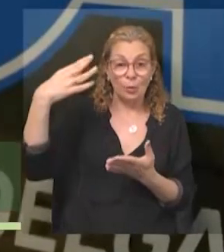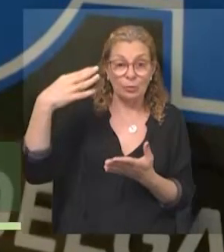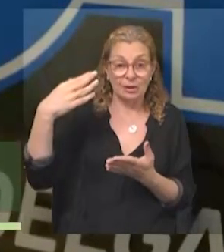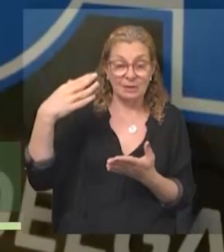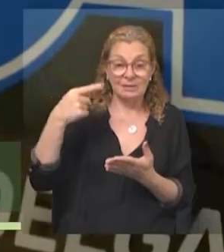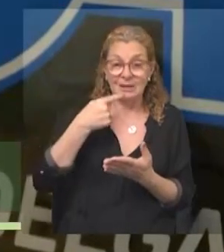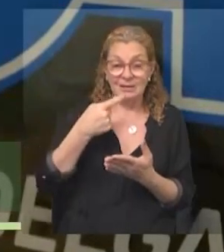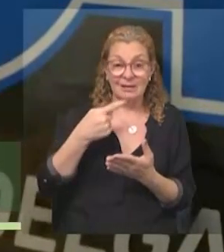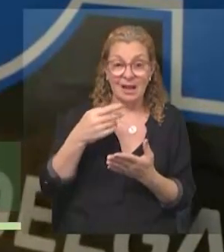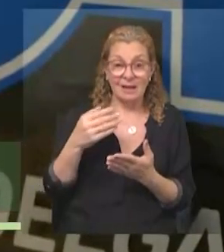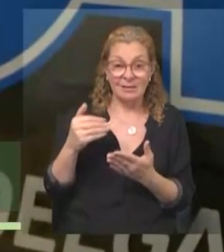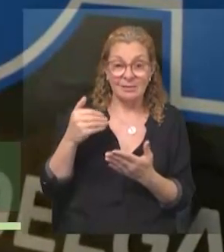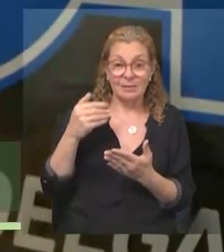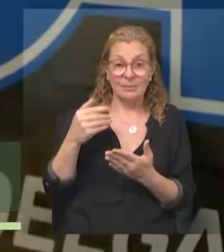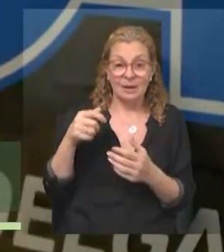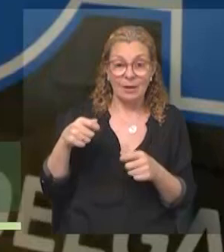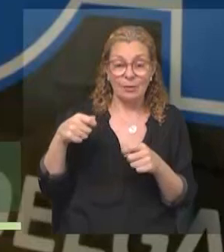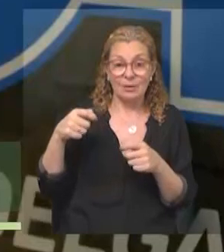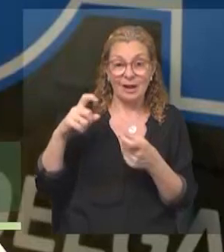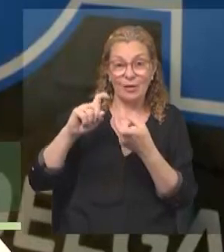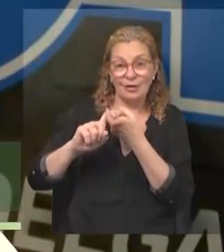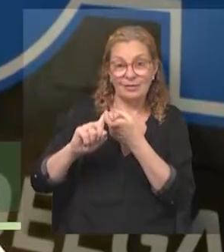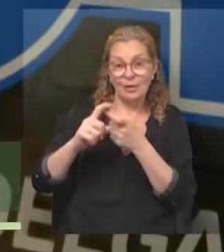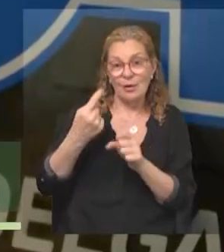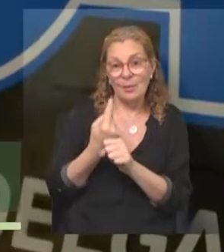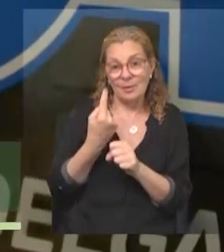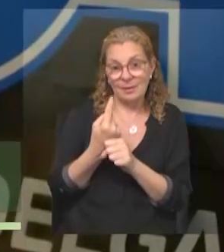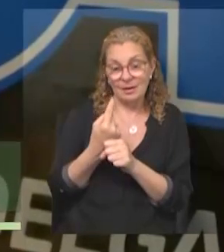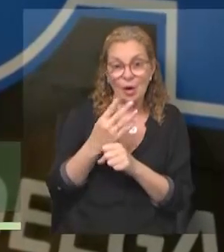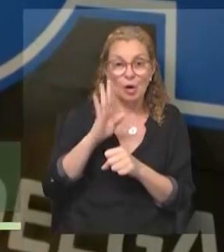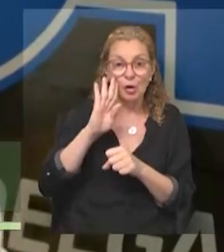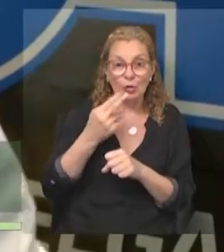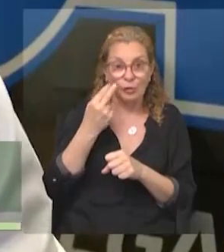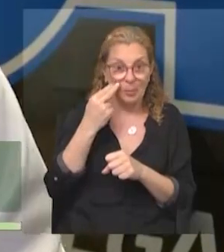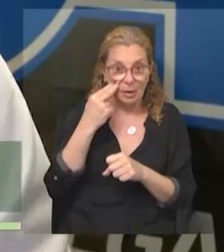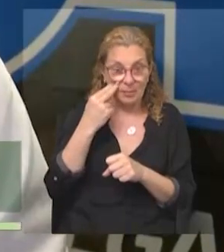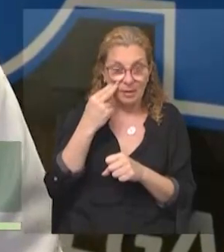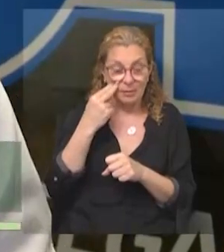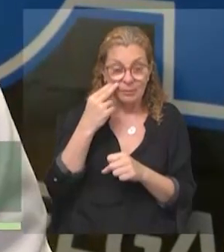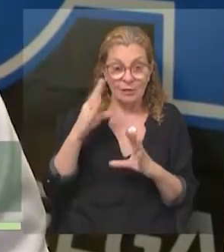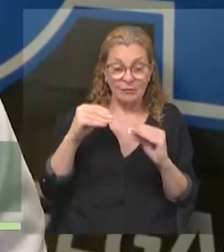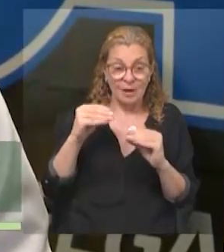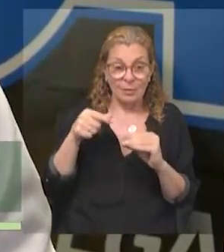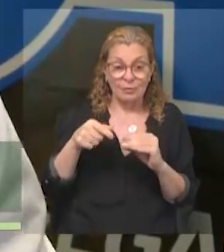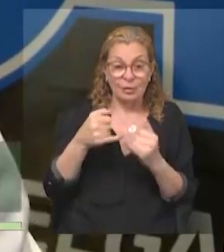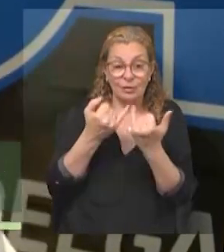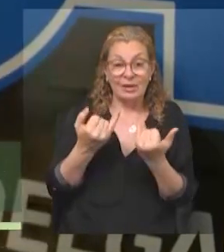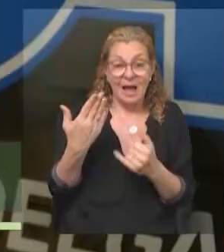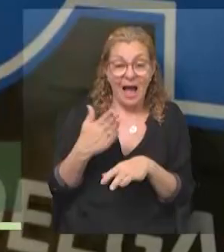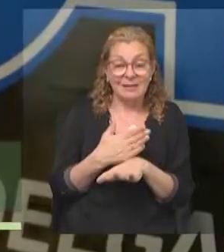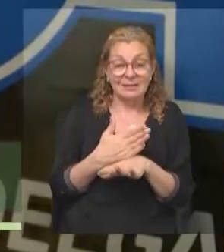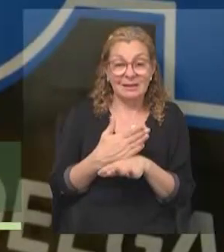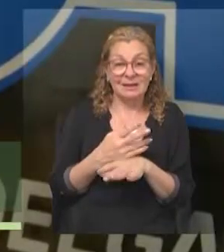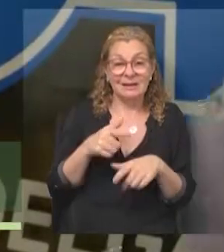saltea el medior para una conexión directa Entonces lo primero es reconocer el problema cuando hablamos de ahora hace unos días que la